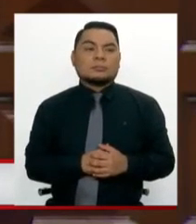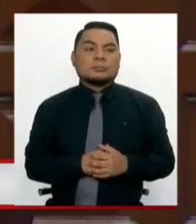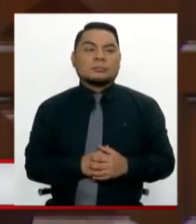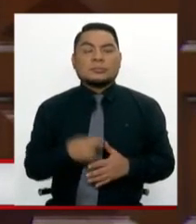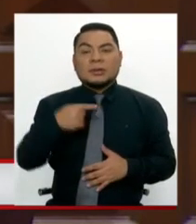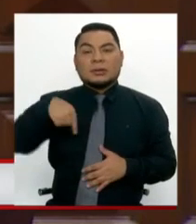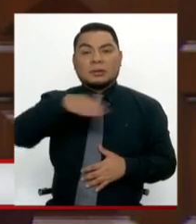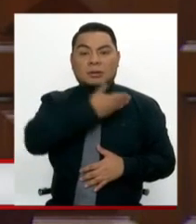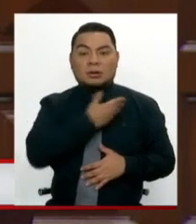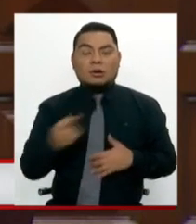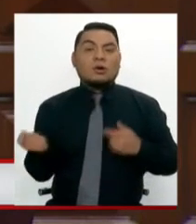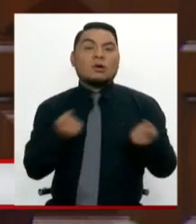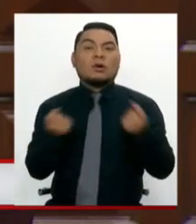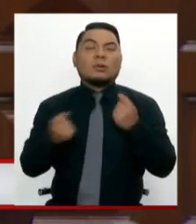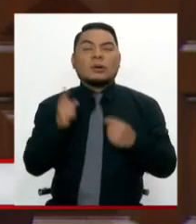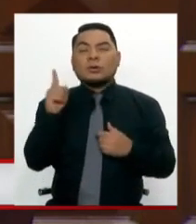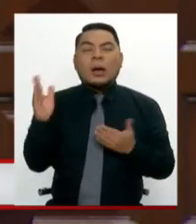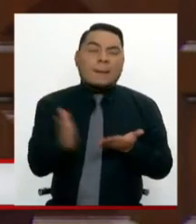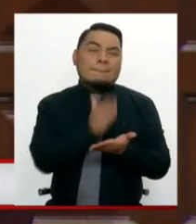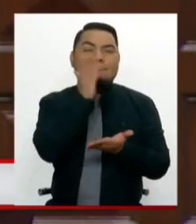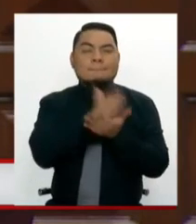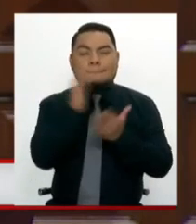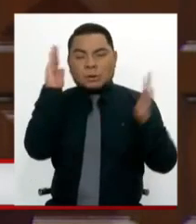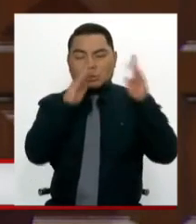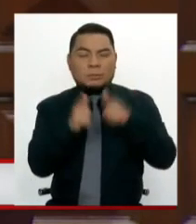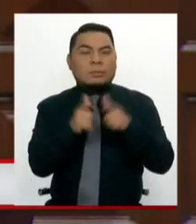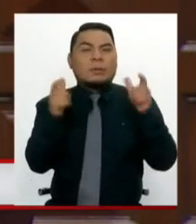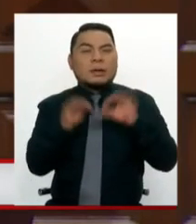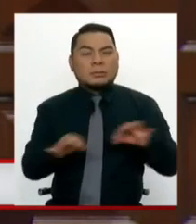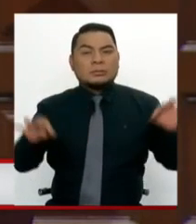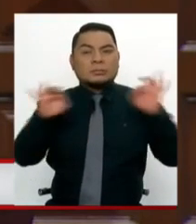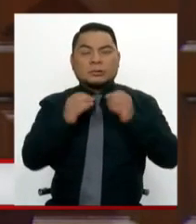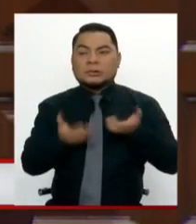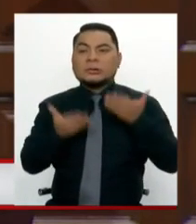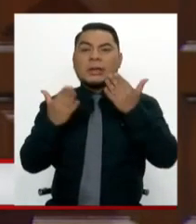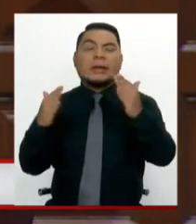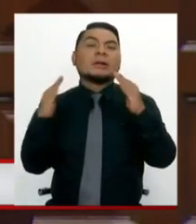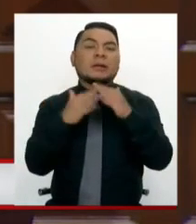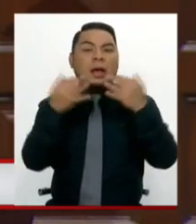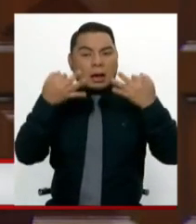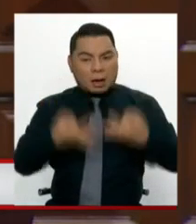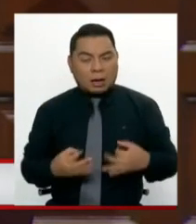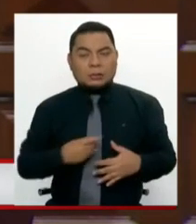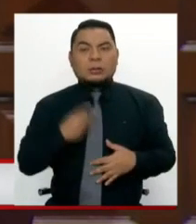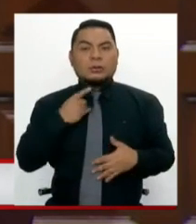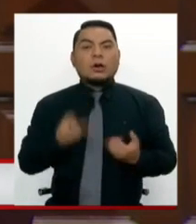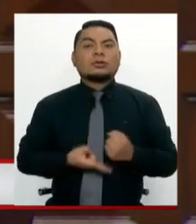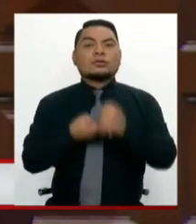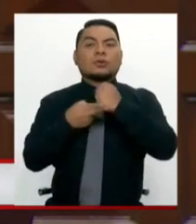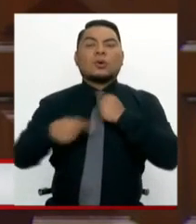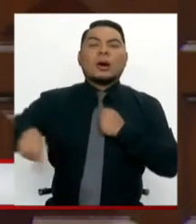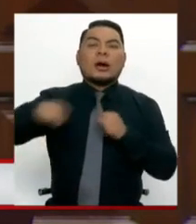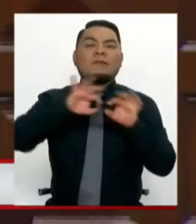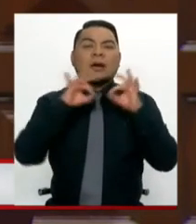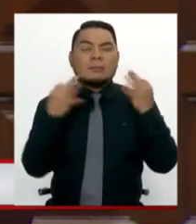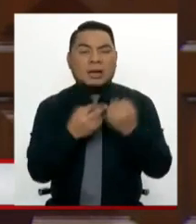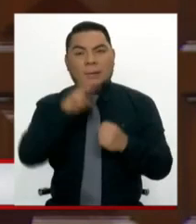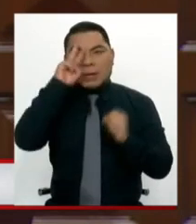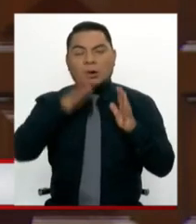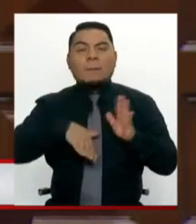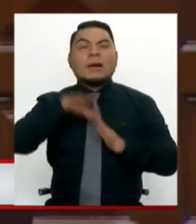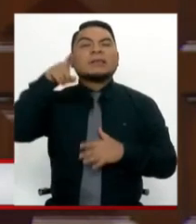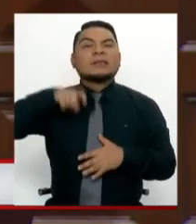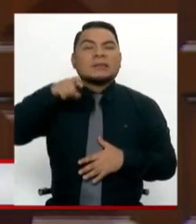En nuestro gobierno, una preocupación fundamental ha sido llevar vivienda digna y segura a las familias peruanas más